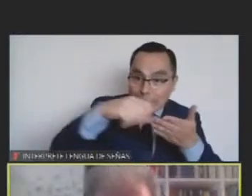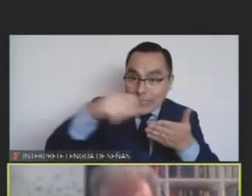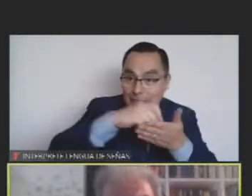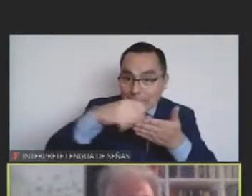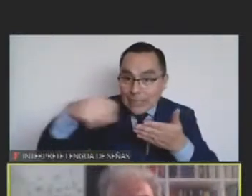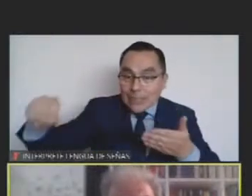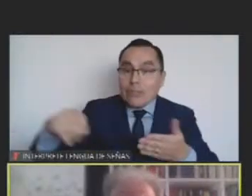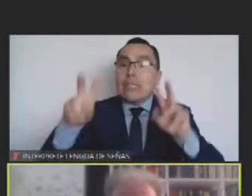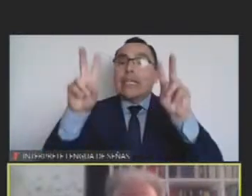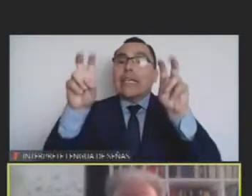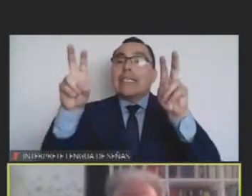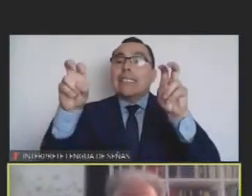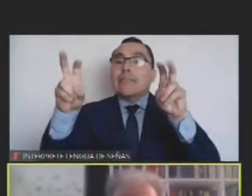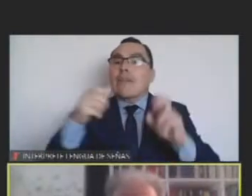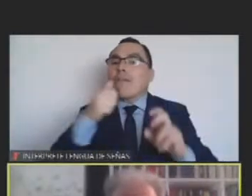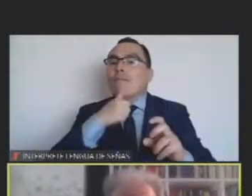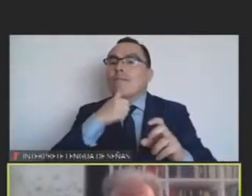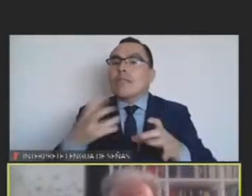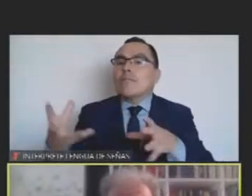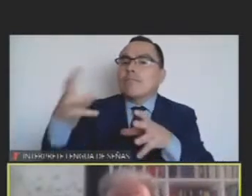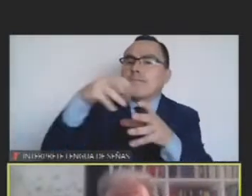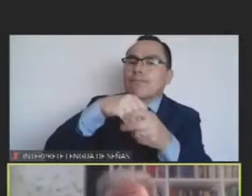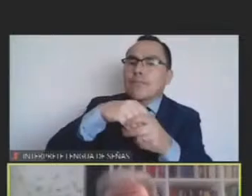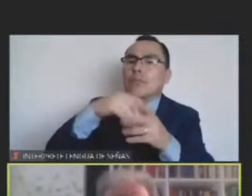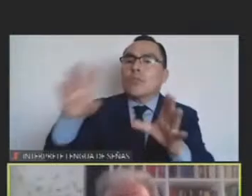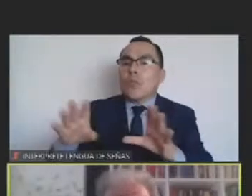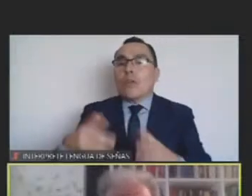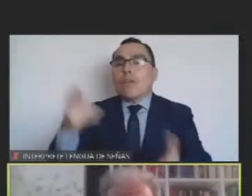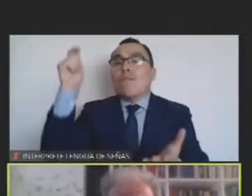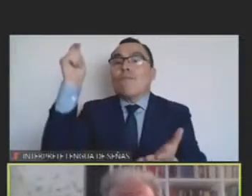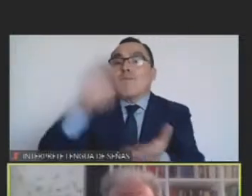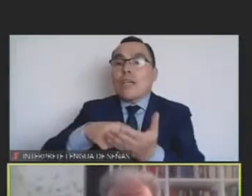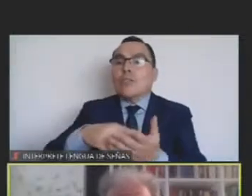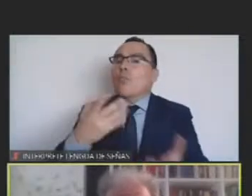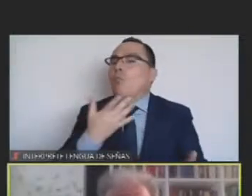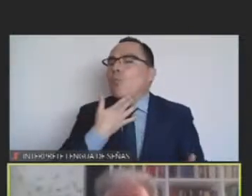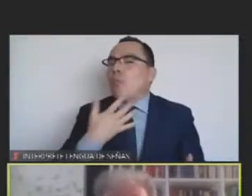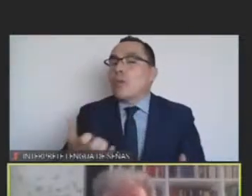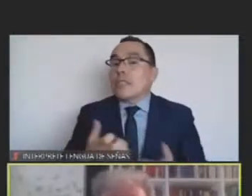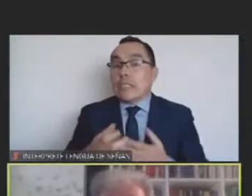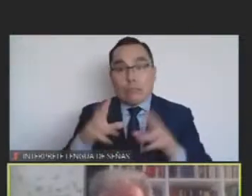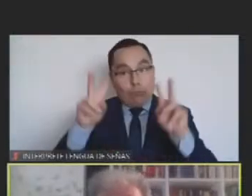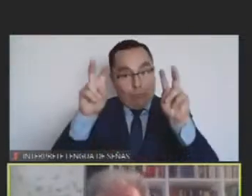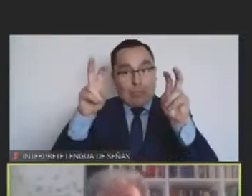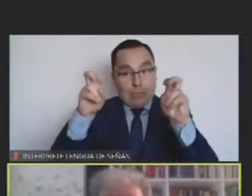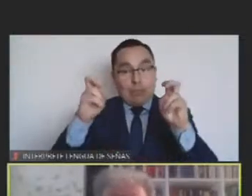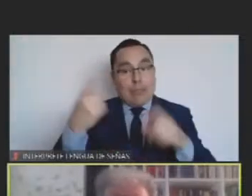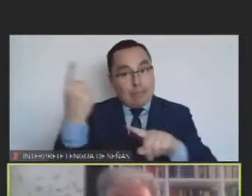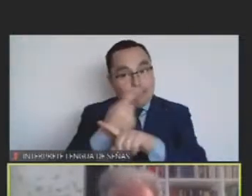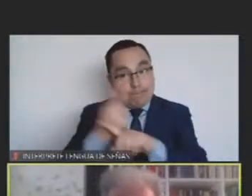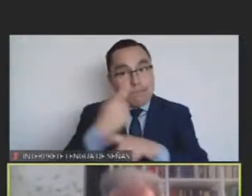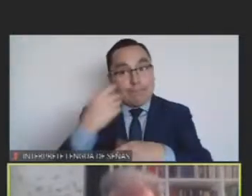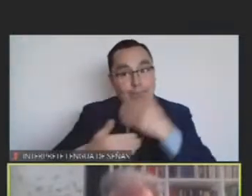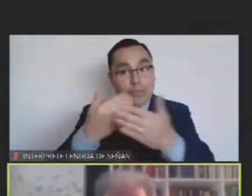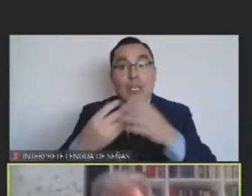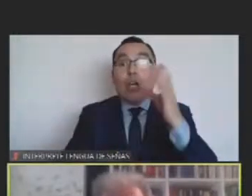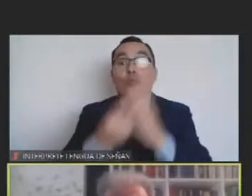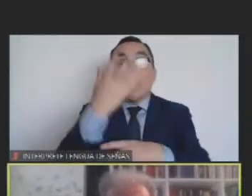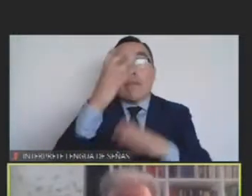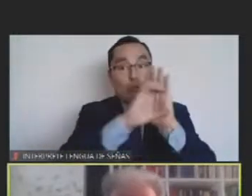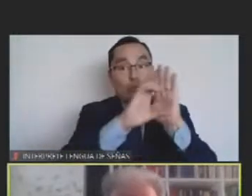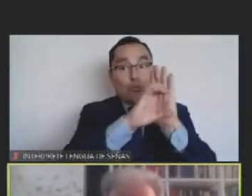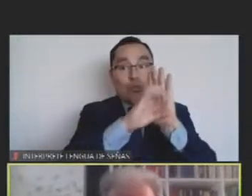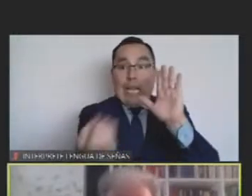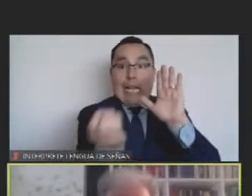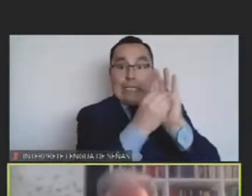hay un tema que debería incorporarse y quedaron fuera por un fallo del Tribunal Constitucional. Este es un tema interesante para considerar en la nueva Constitución. Hay